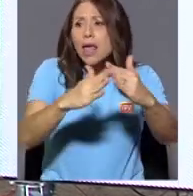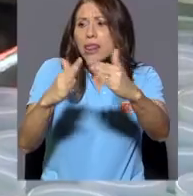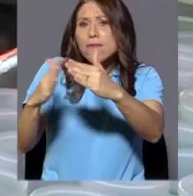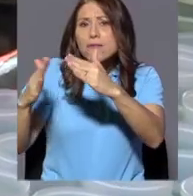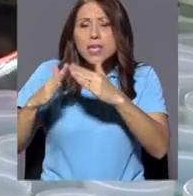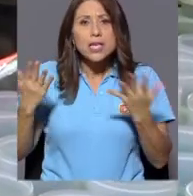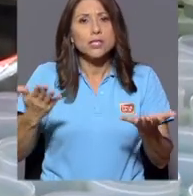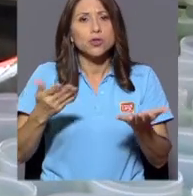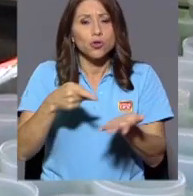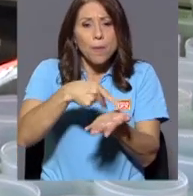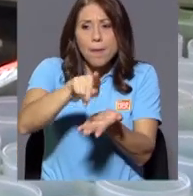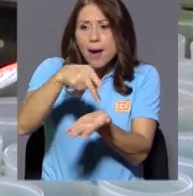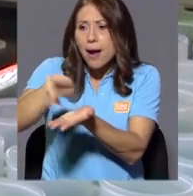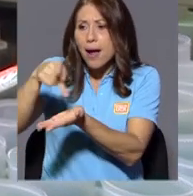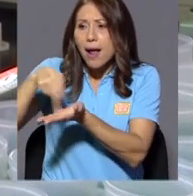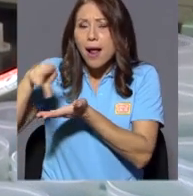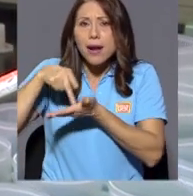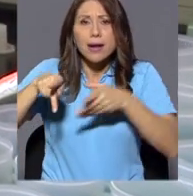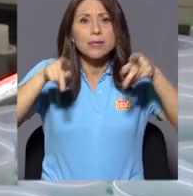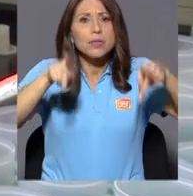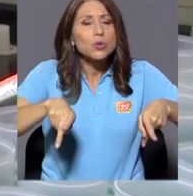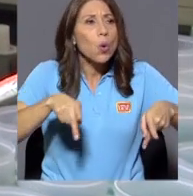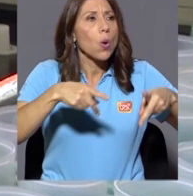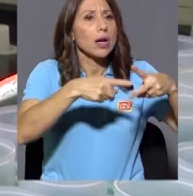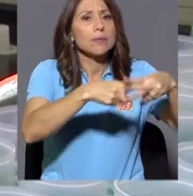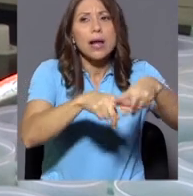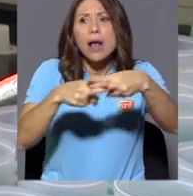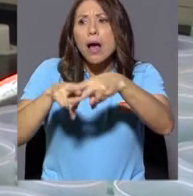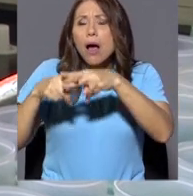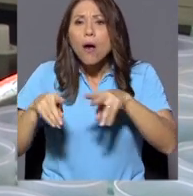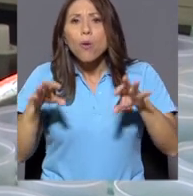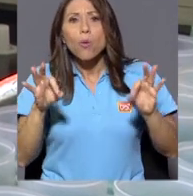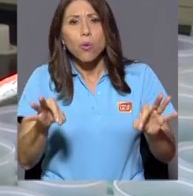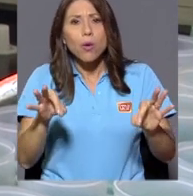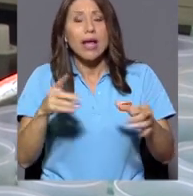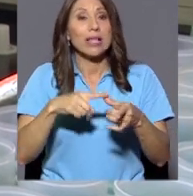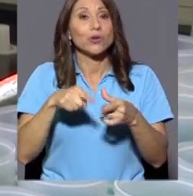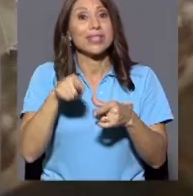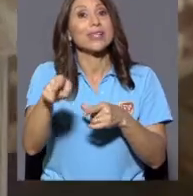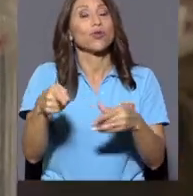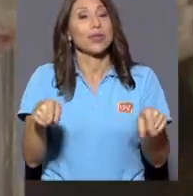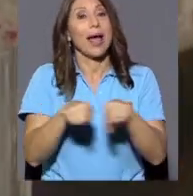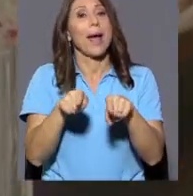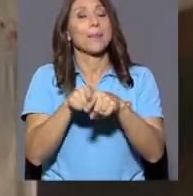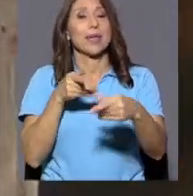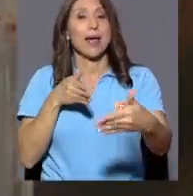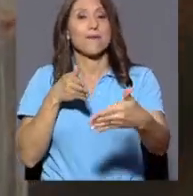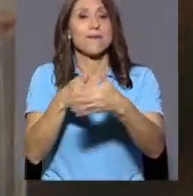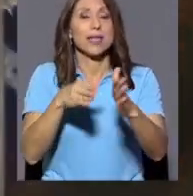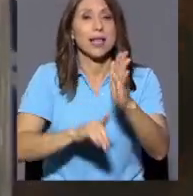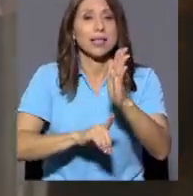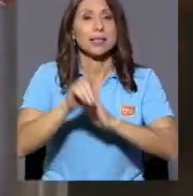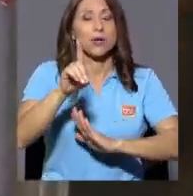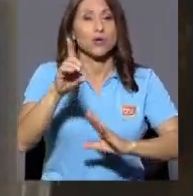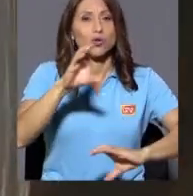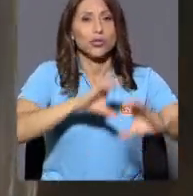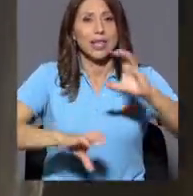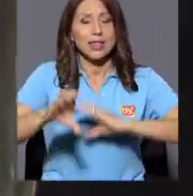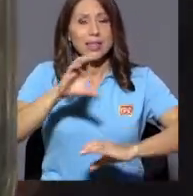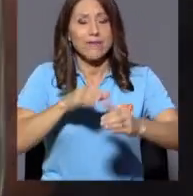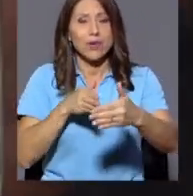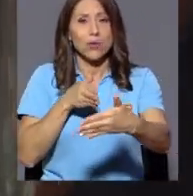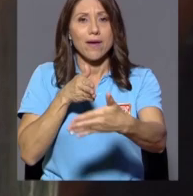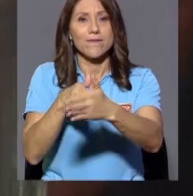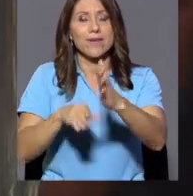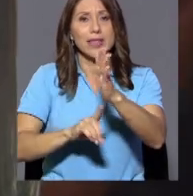edificios del personal que tiene que hacer los mantenimientos y lo que afecta inclusive al desarrollo científico y el